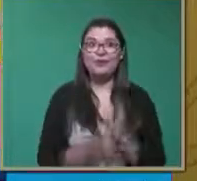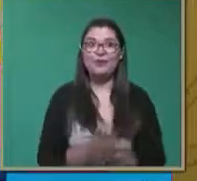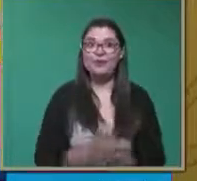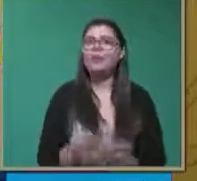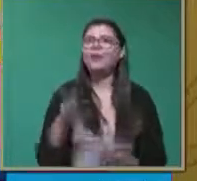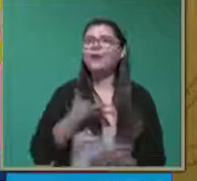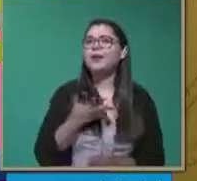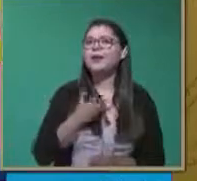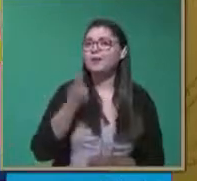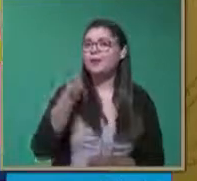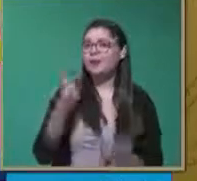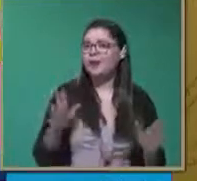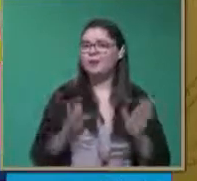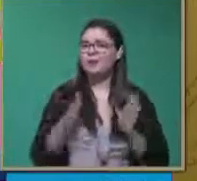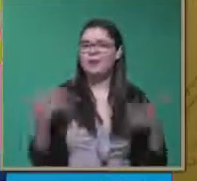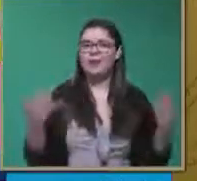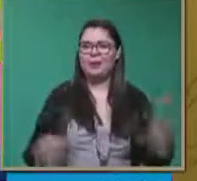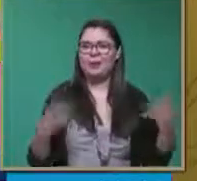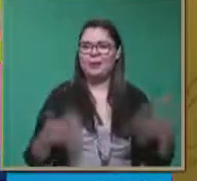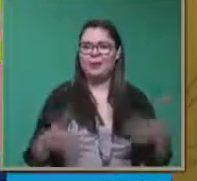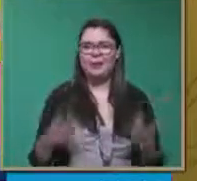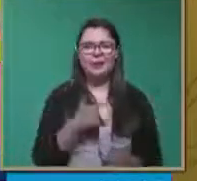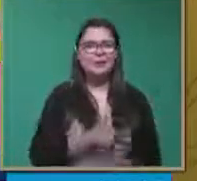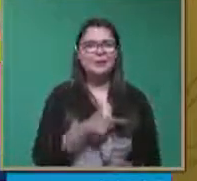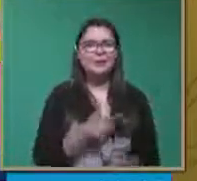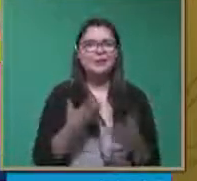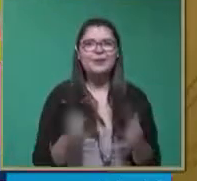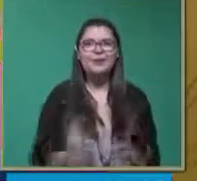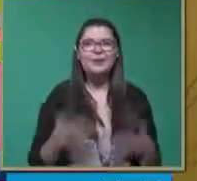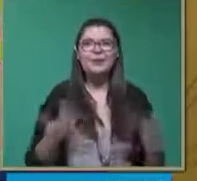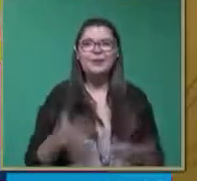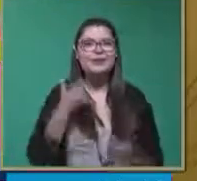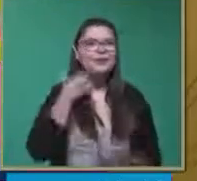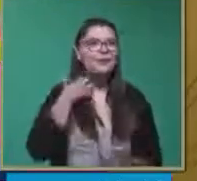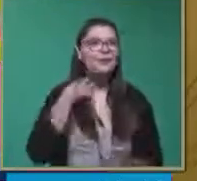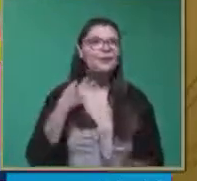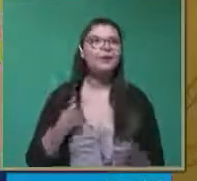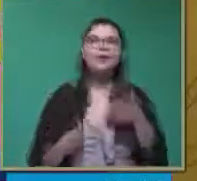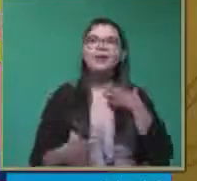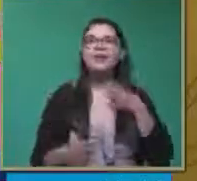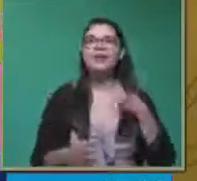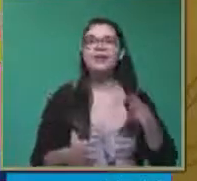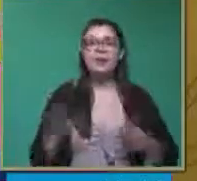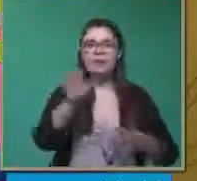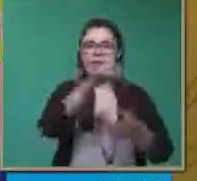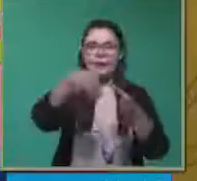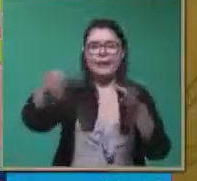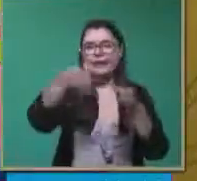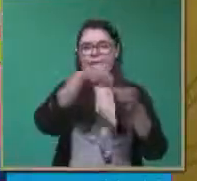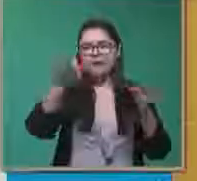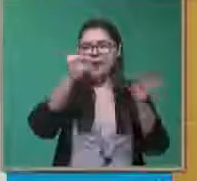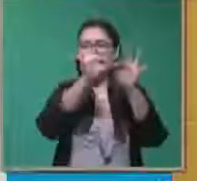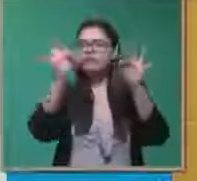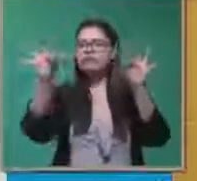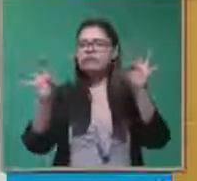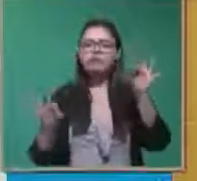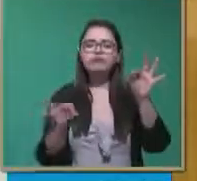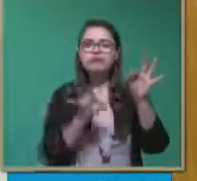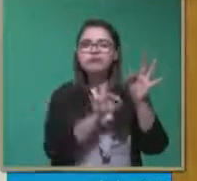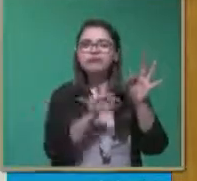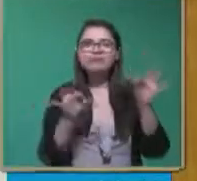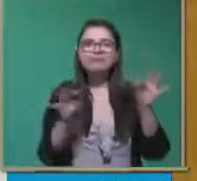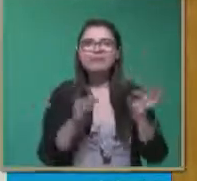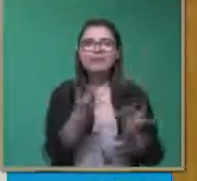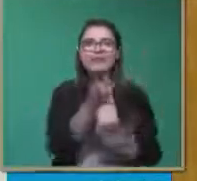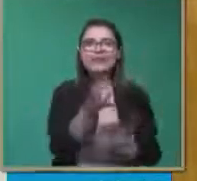ver, ¿dónde está el ojito? Aquí está el primer ojito, maestra. Ojos. A ver. Rápido, rápido. Aquí está el otro ojo. No le voy a pensar, no